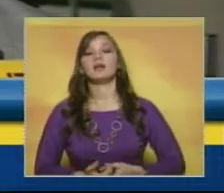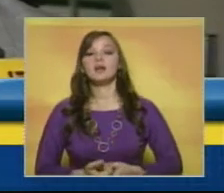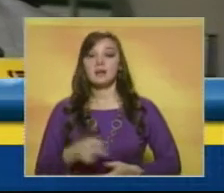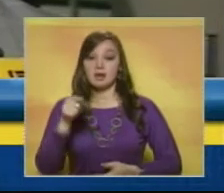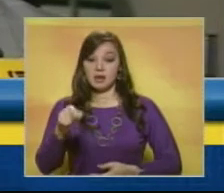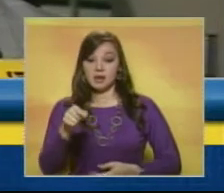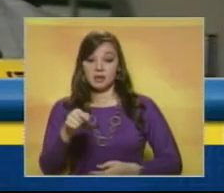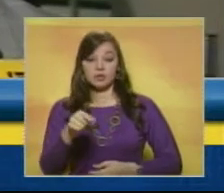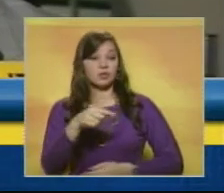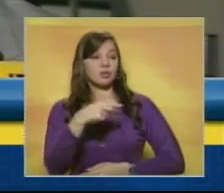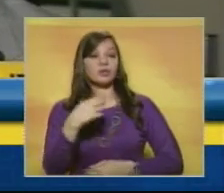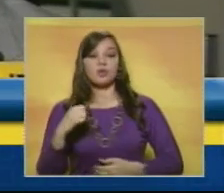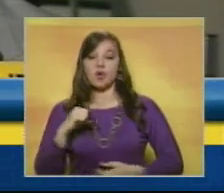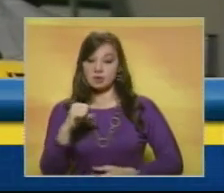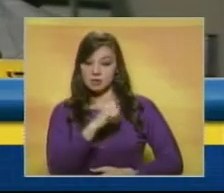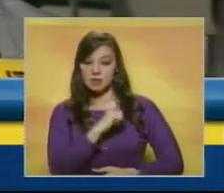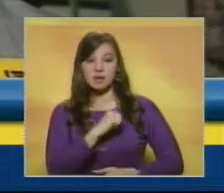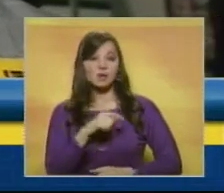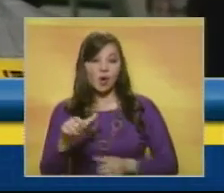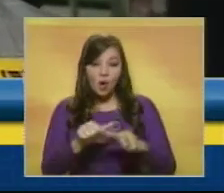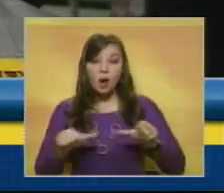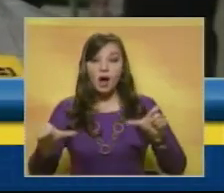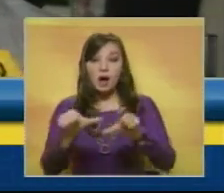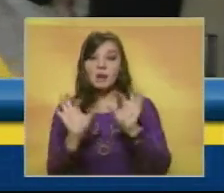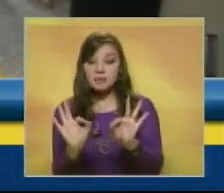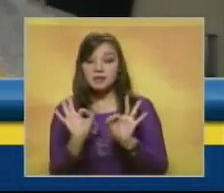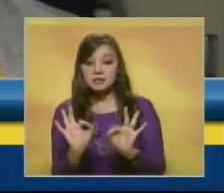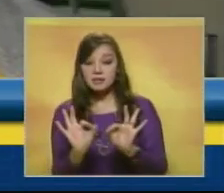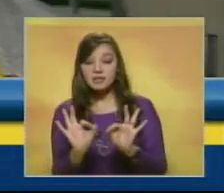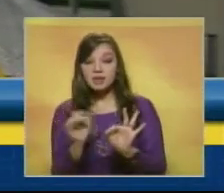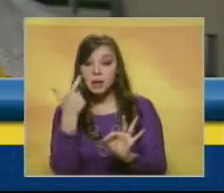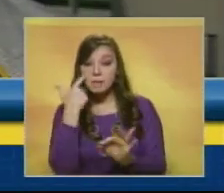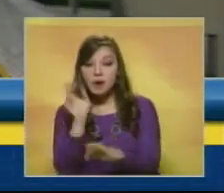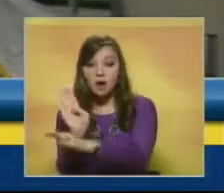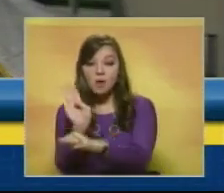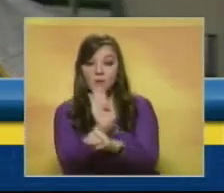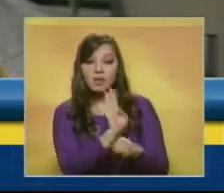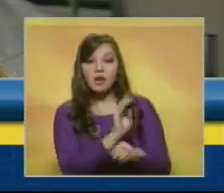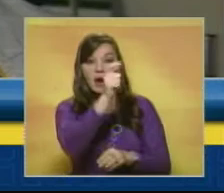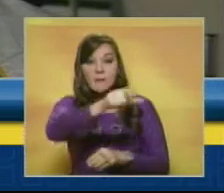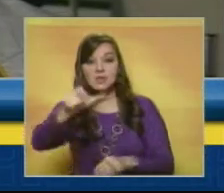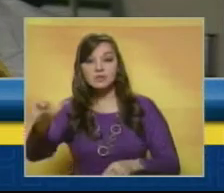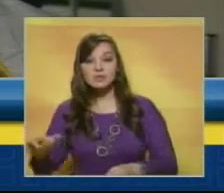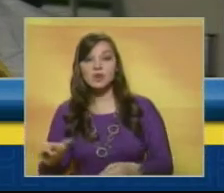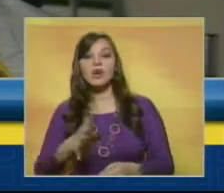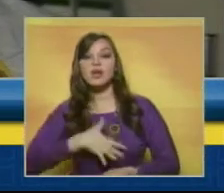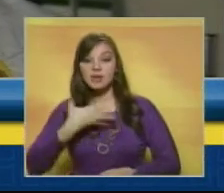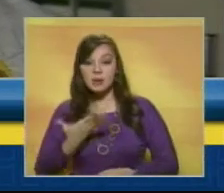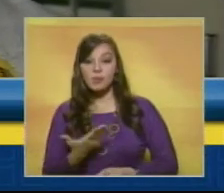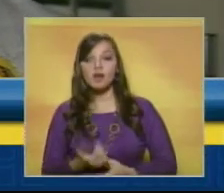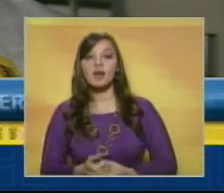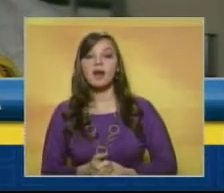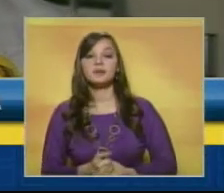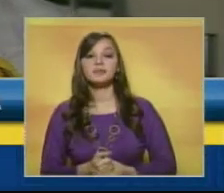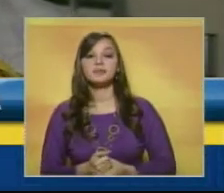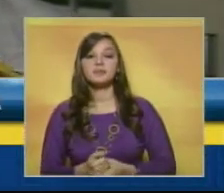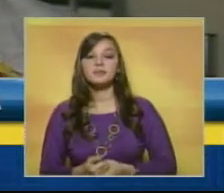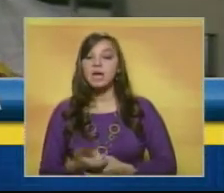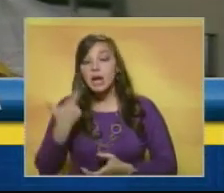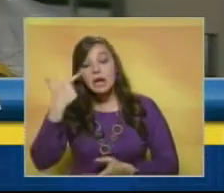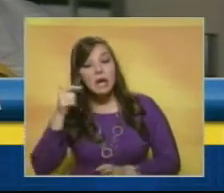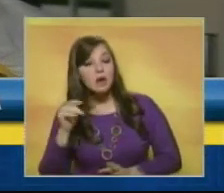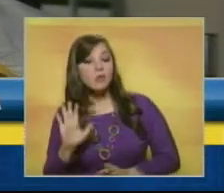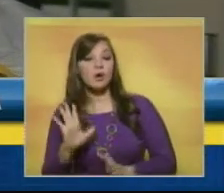centros asistenciales, sino que son áreas específicamente destinadas al resguardo y observación de personas que pudieran tener una